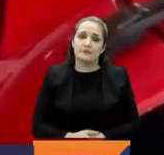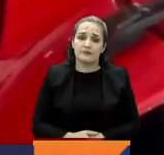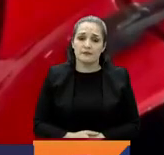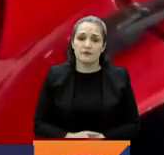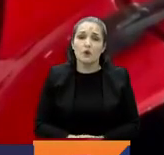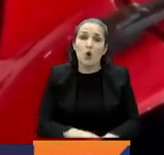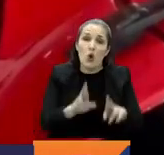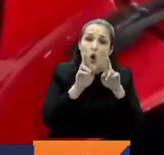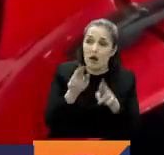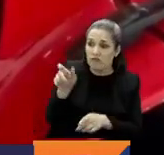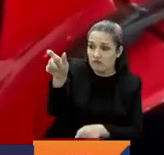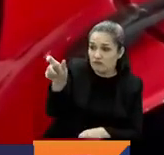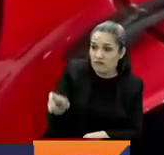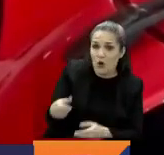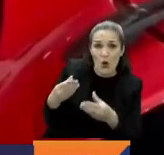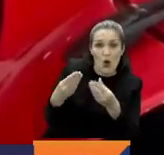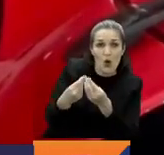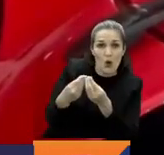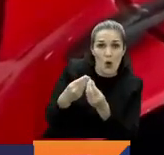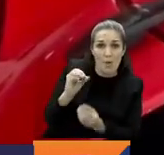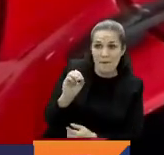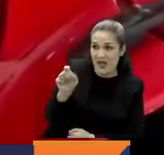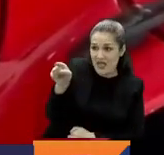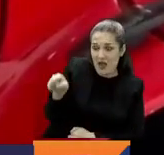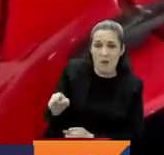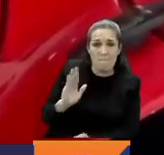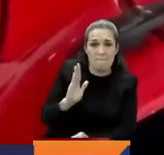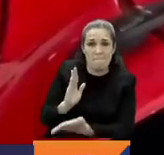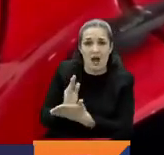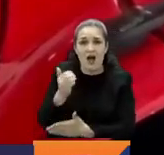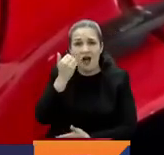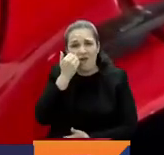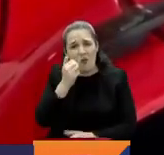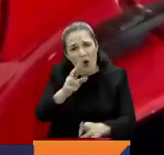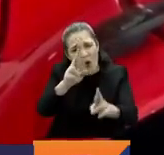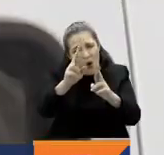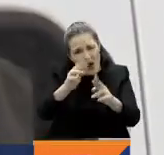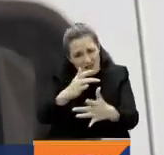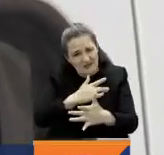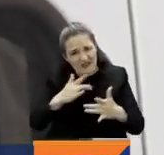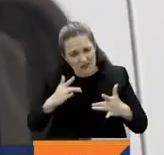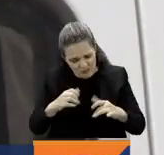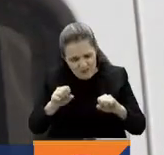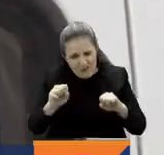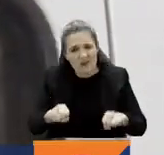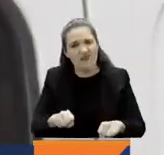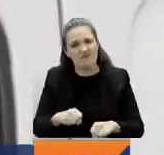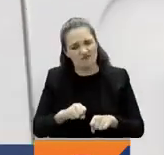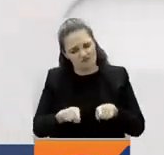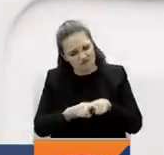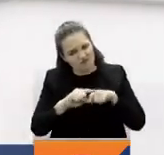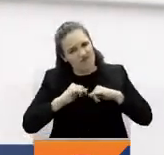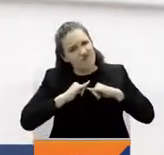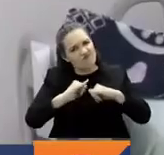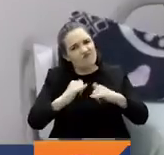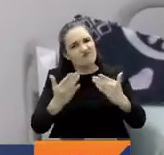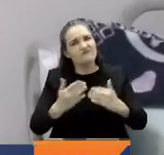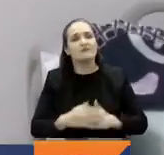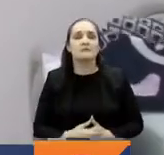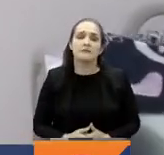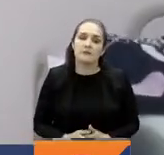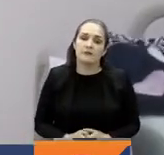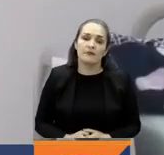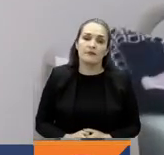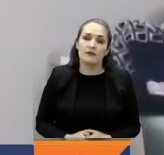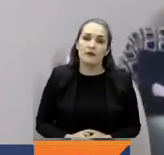no solamente reencontrarnos, sino saber que usted va a salir de esta sano y salvo, mi hermano. Debido a situaciones como esta, las autoridades